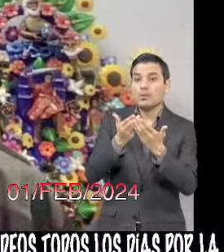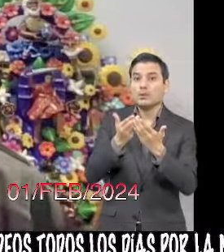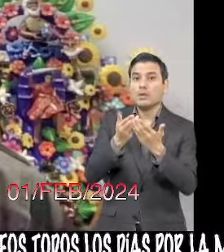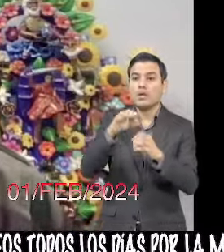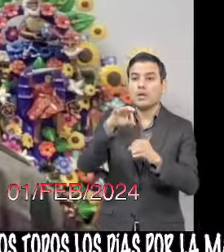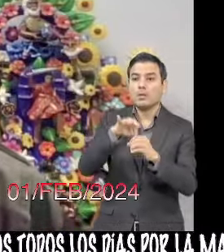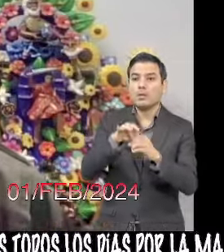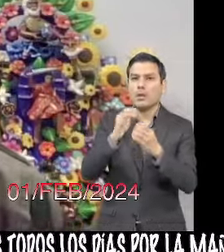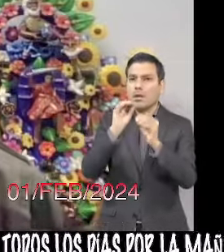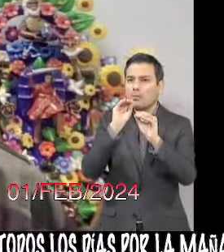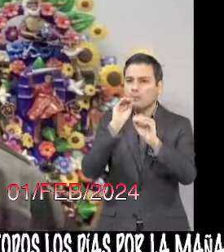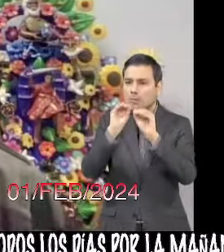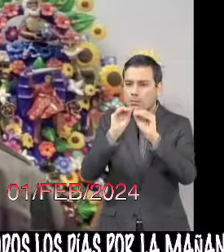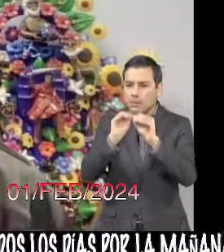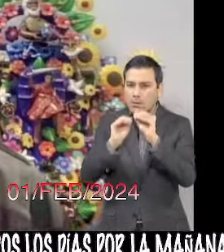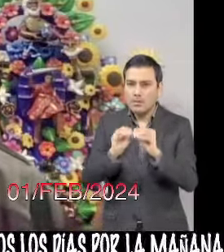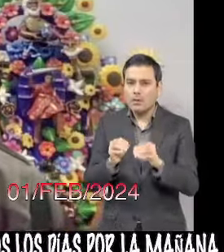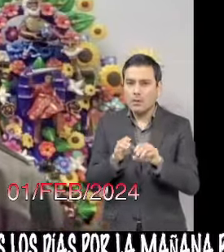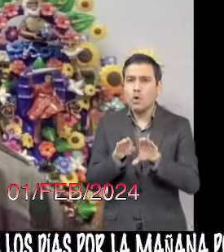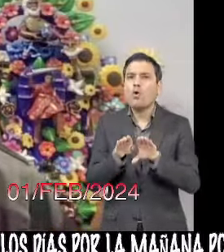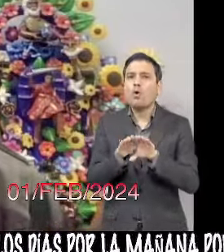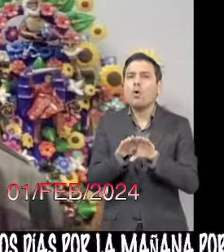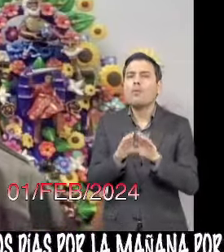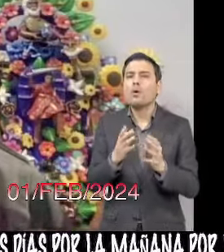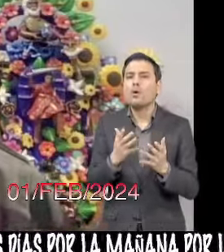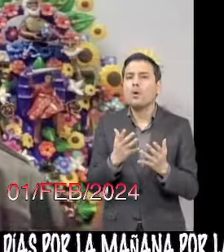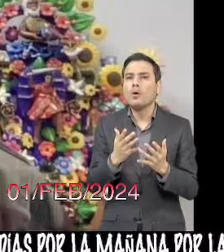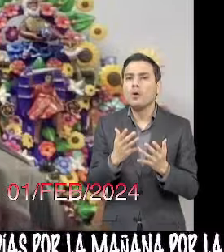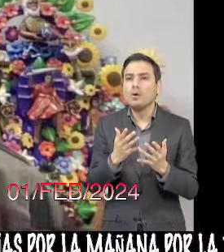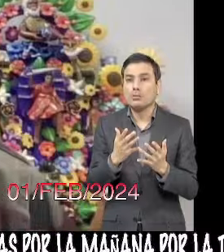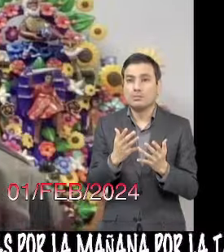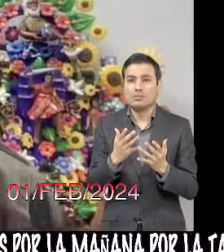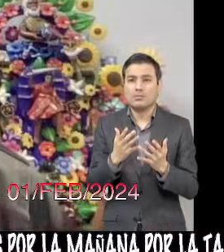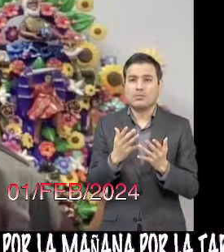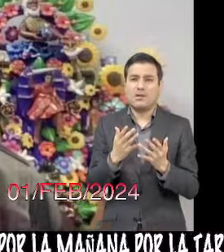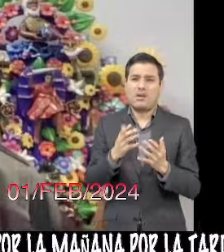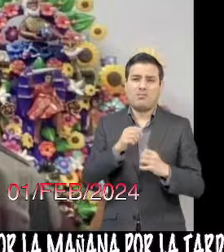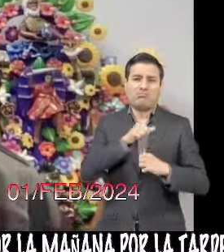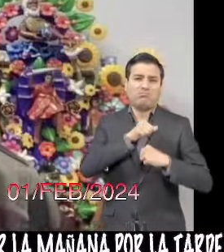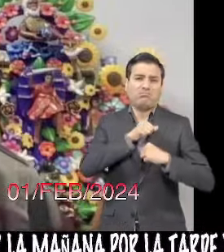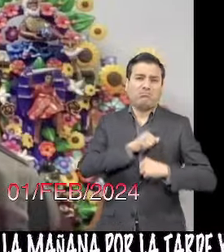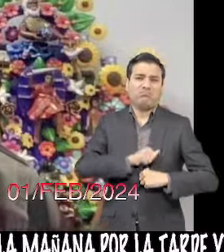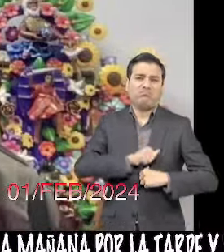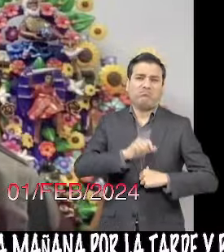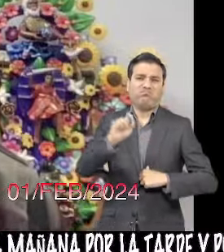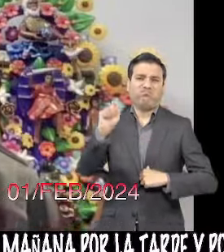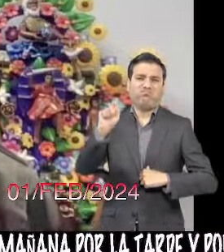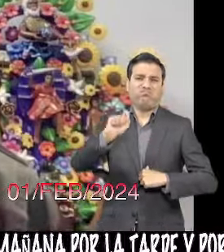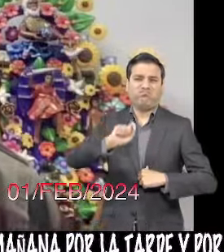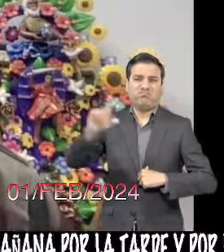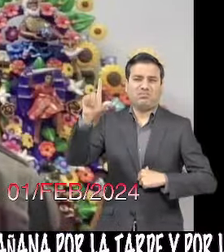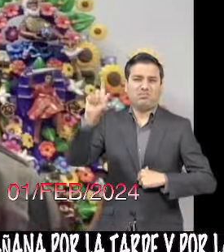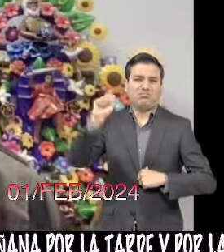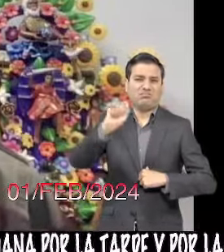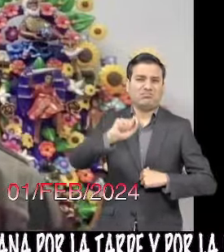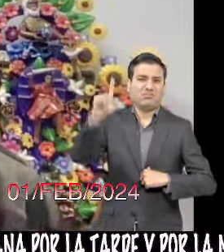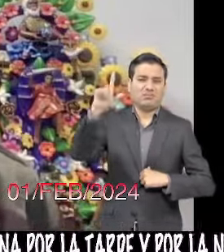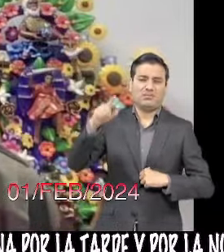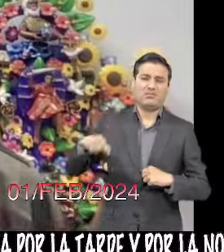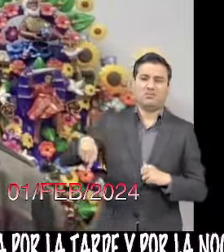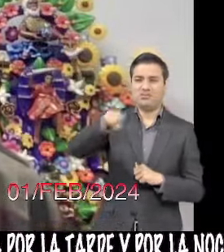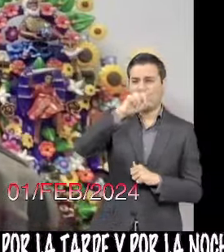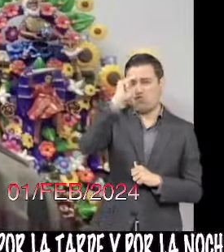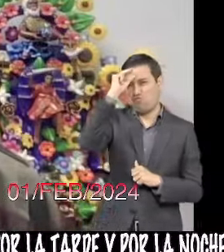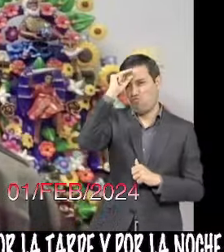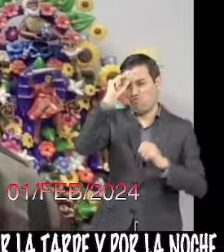electoral a partir de un trabajo popular, un trabajo de algunos iluminados, sino